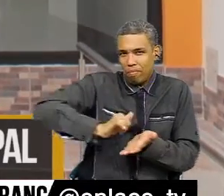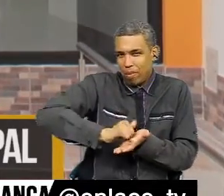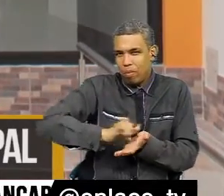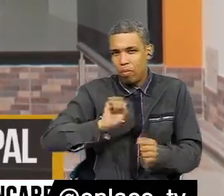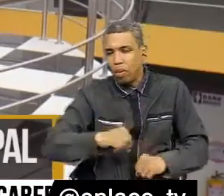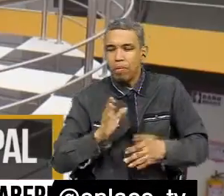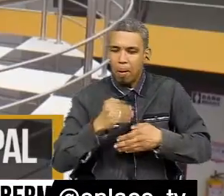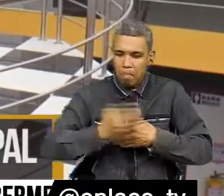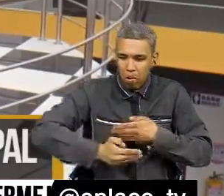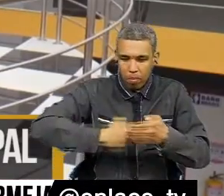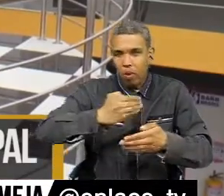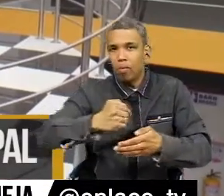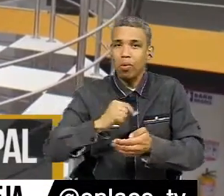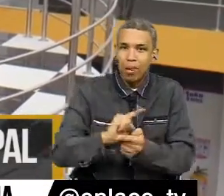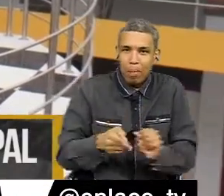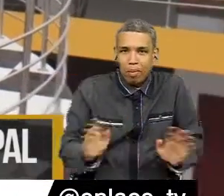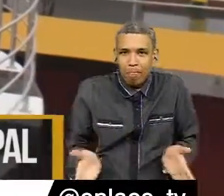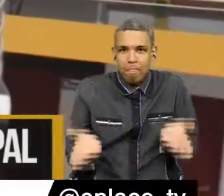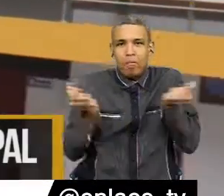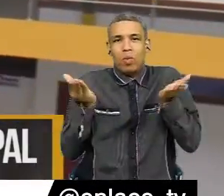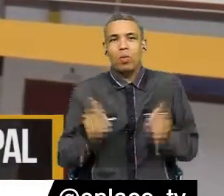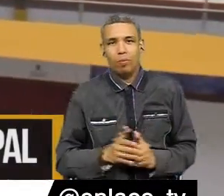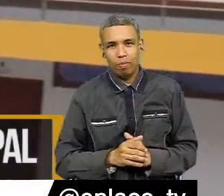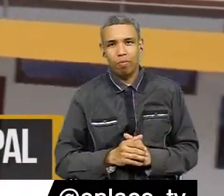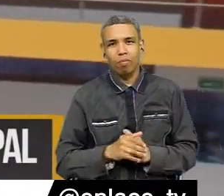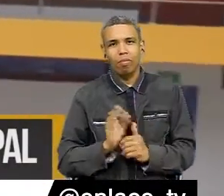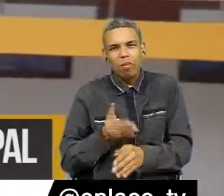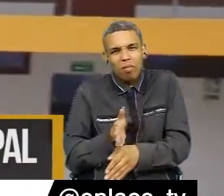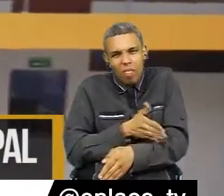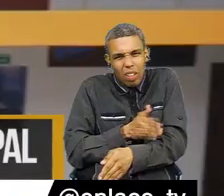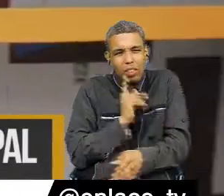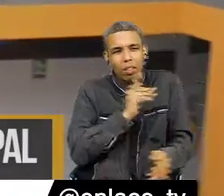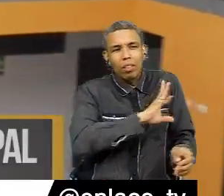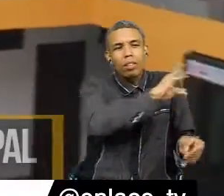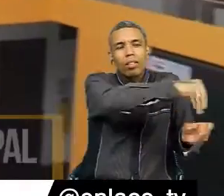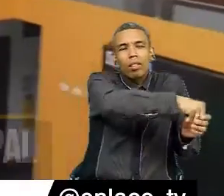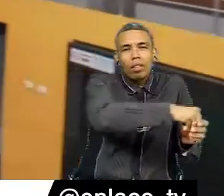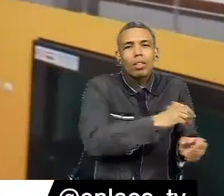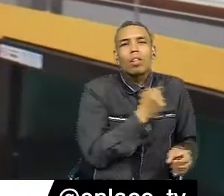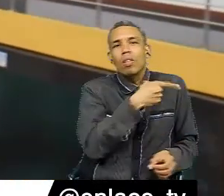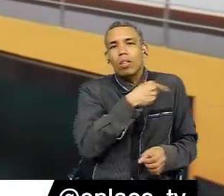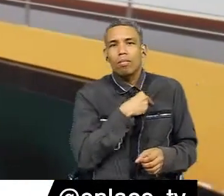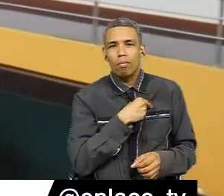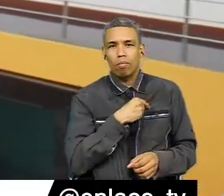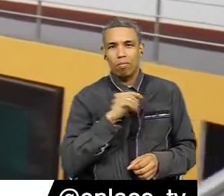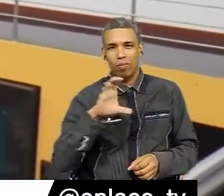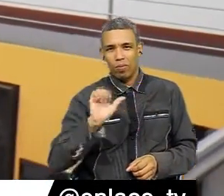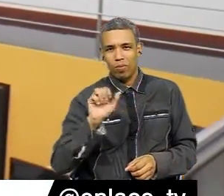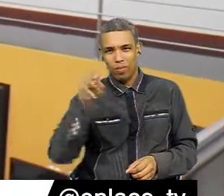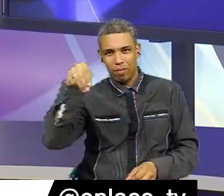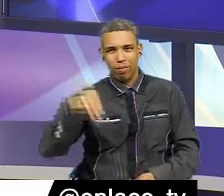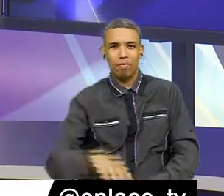para mejorar. Los 4 despachos funcionaban anteriormente en el Centro Administrativo Municipal CAM.